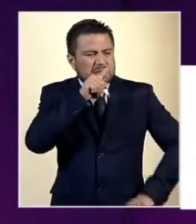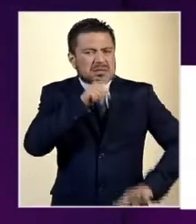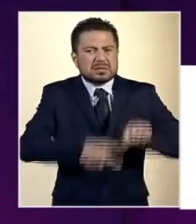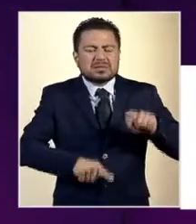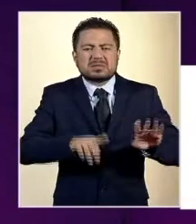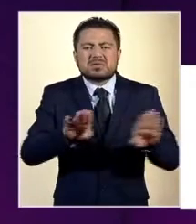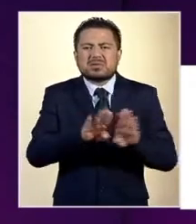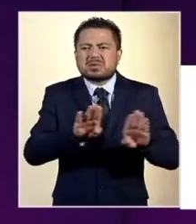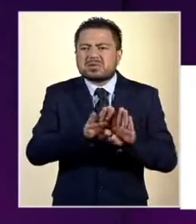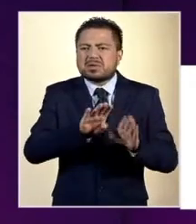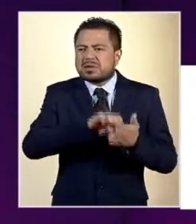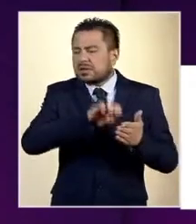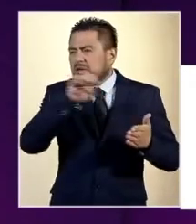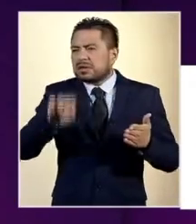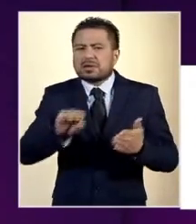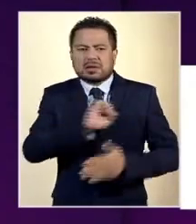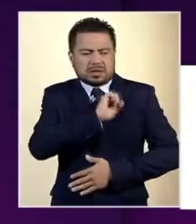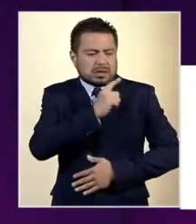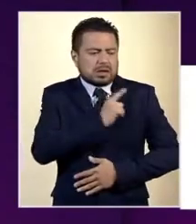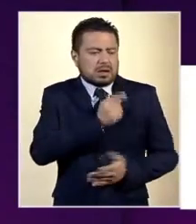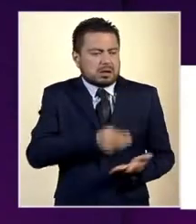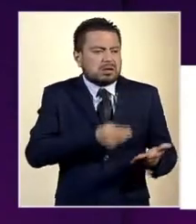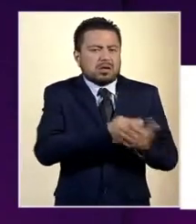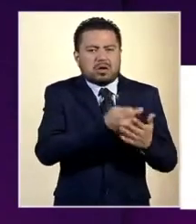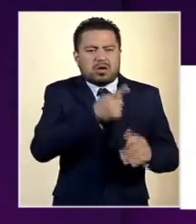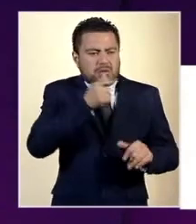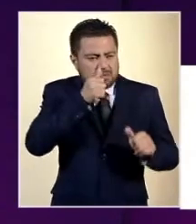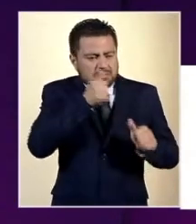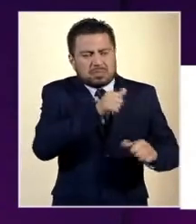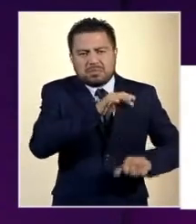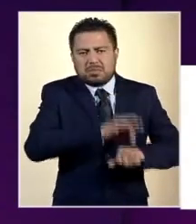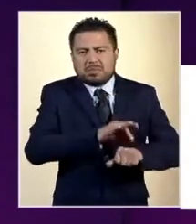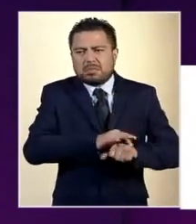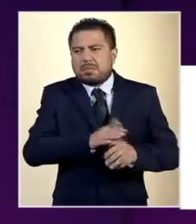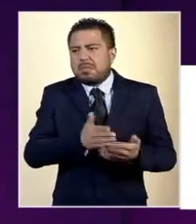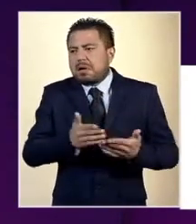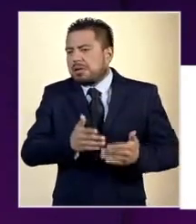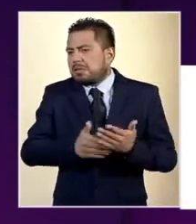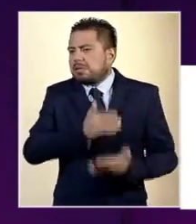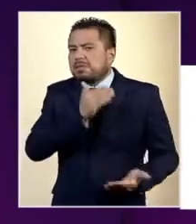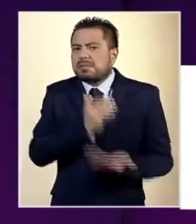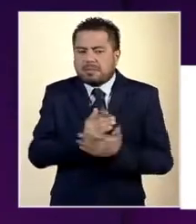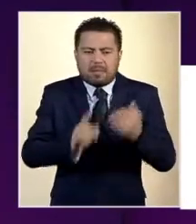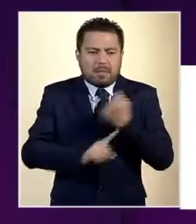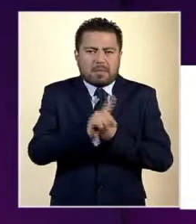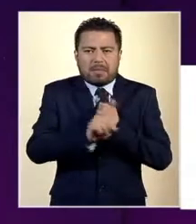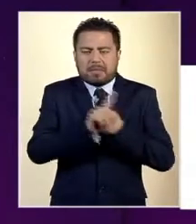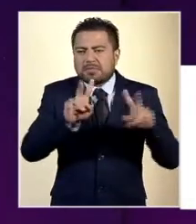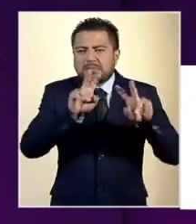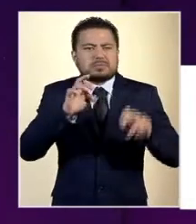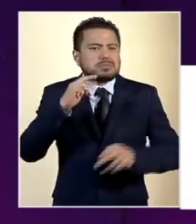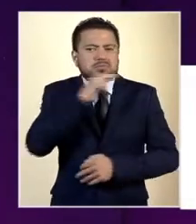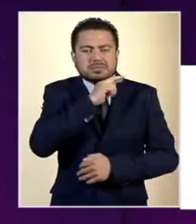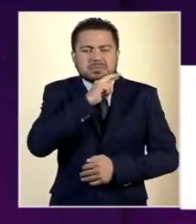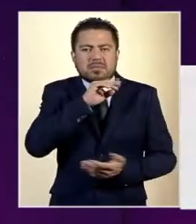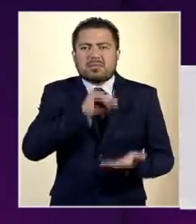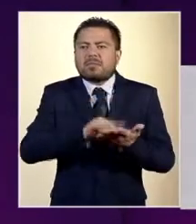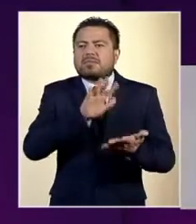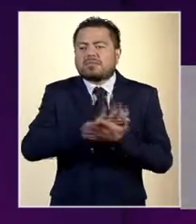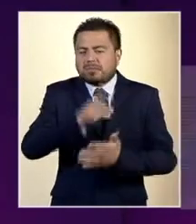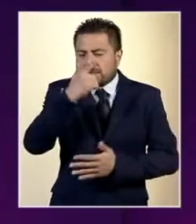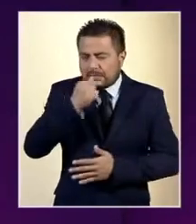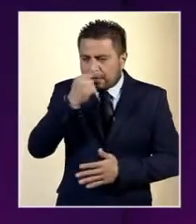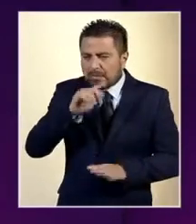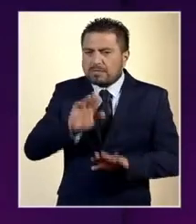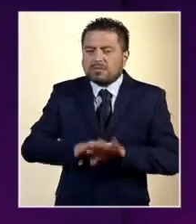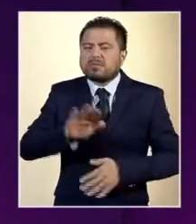de nada más, por ejemplo, en el tema de salud. Le voy a dar una consulta. Va, y hasta aquí. Resolví el tema inmediato. Tal vez llego con gripa, tal vez llego